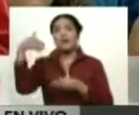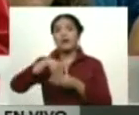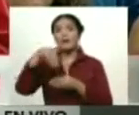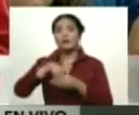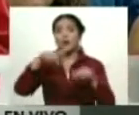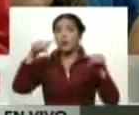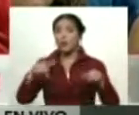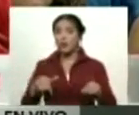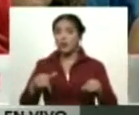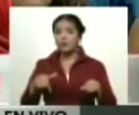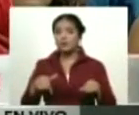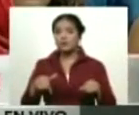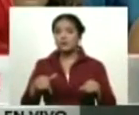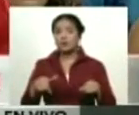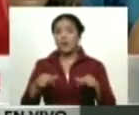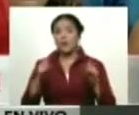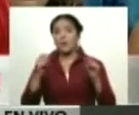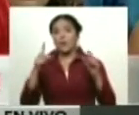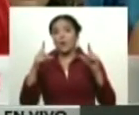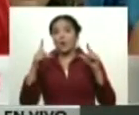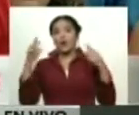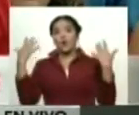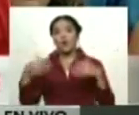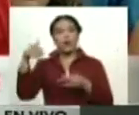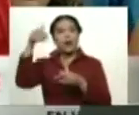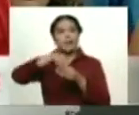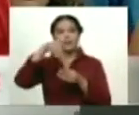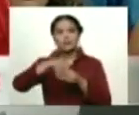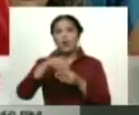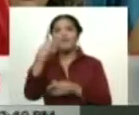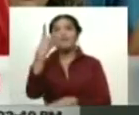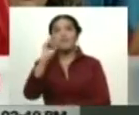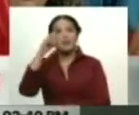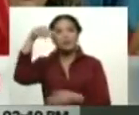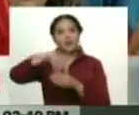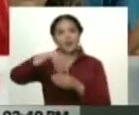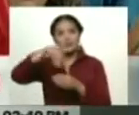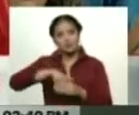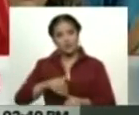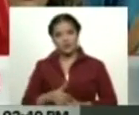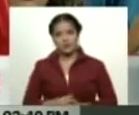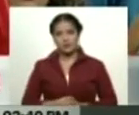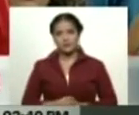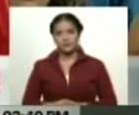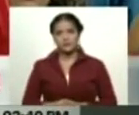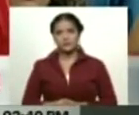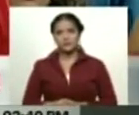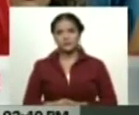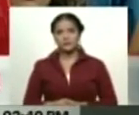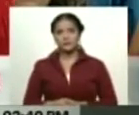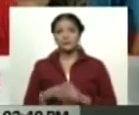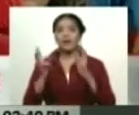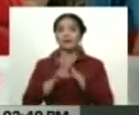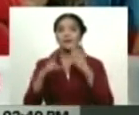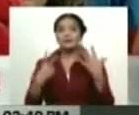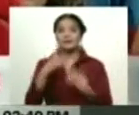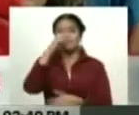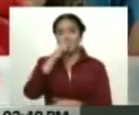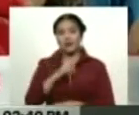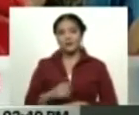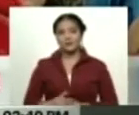sería impresionante la marca. 20 elecciones en 17 años.